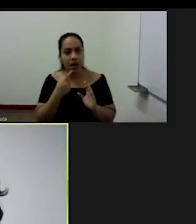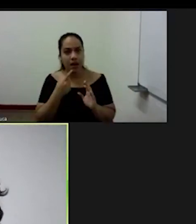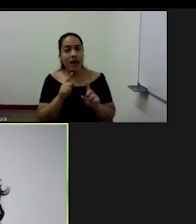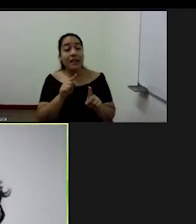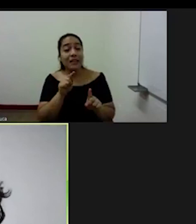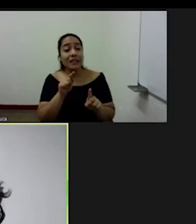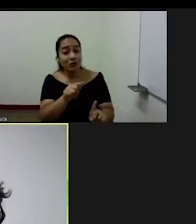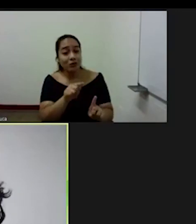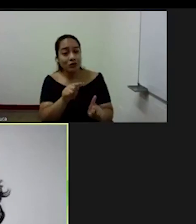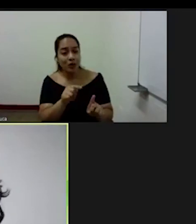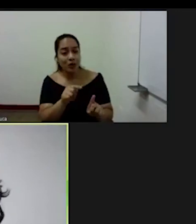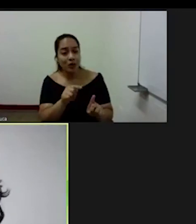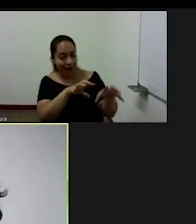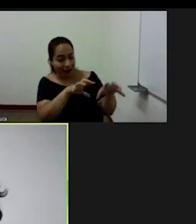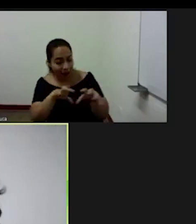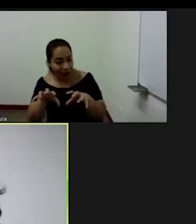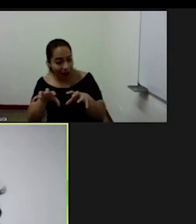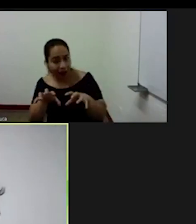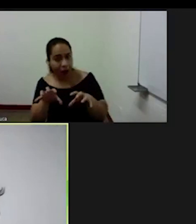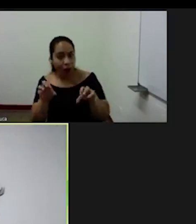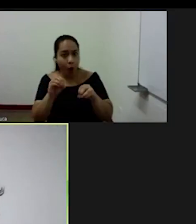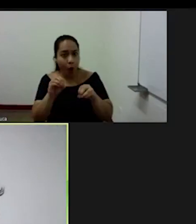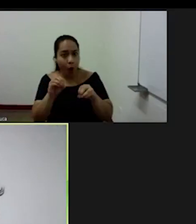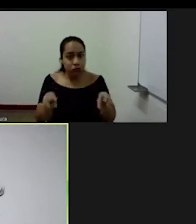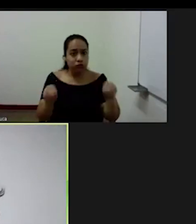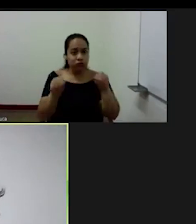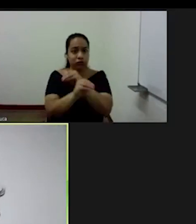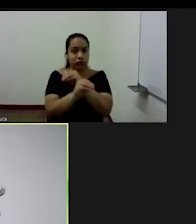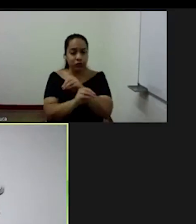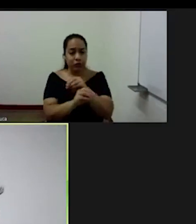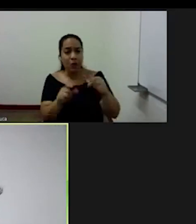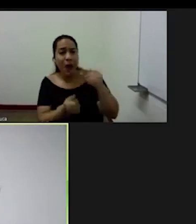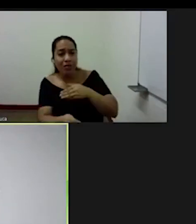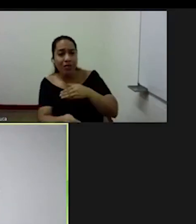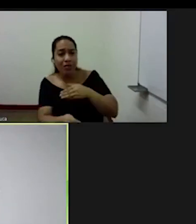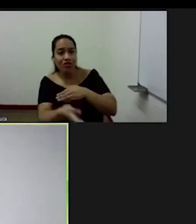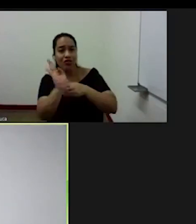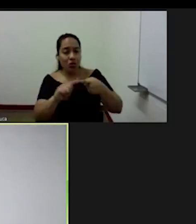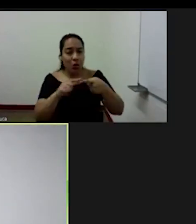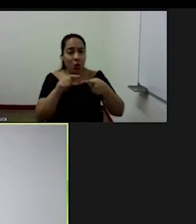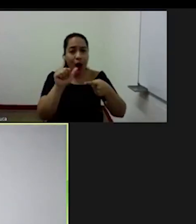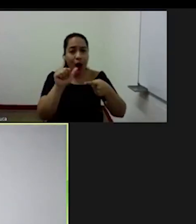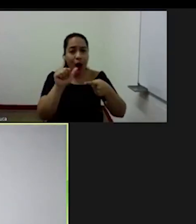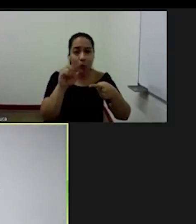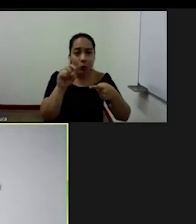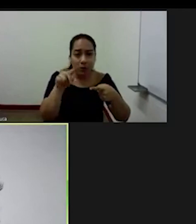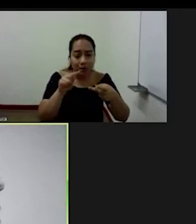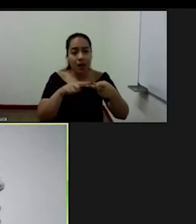¿Esta actitud es apolínea o dionisiaca? ¿Es concreta o abstracta?